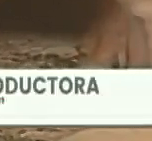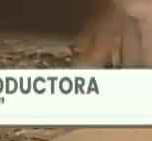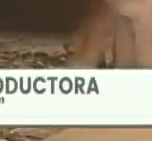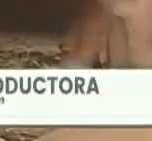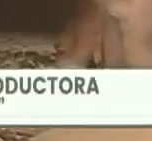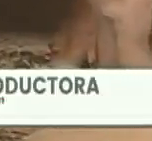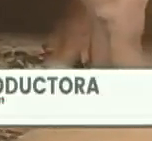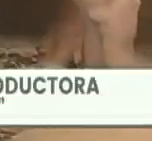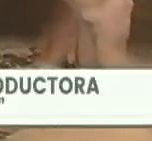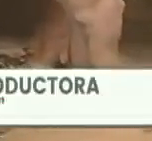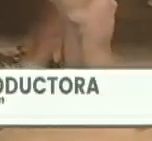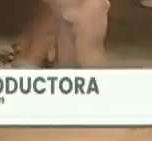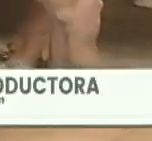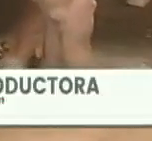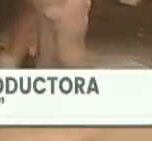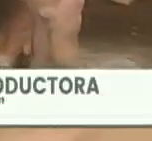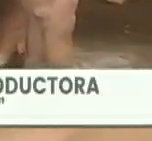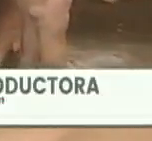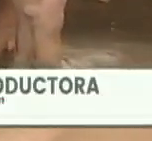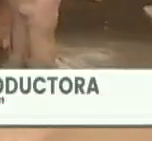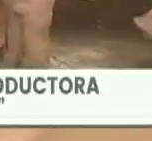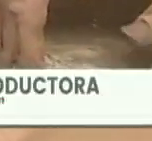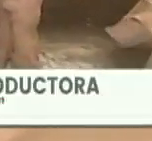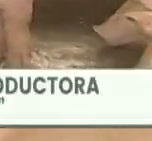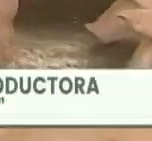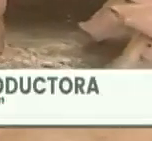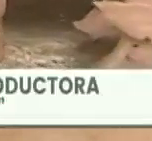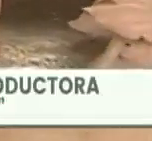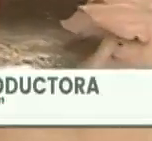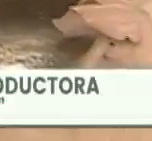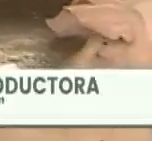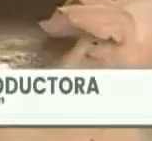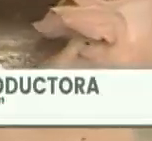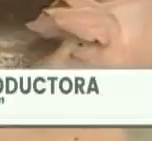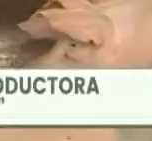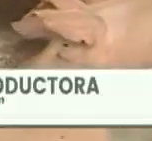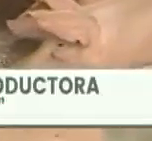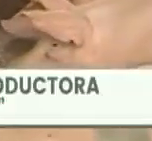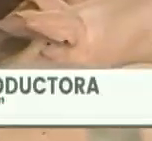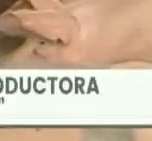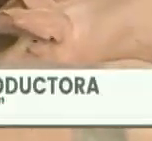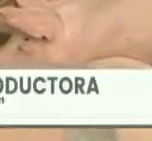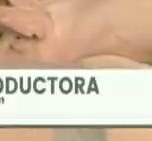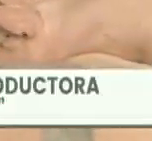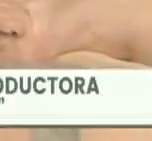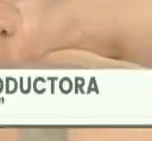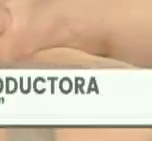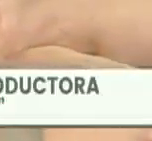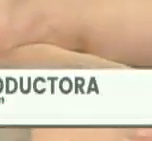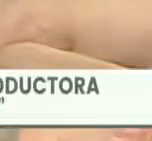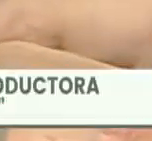con un destete a 11.5 por madre, es un número